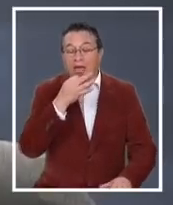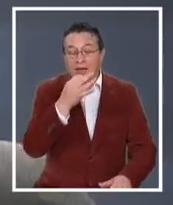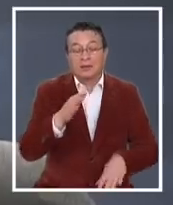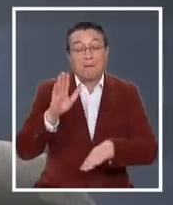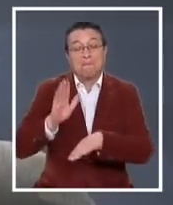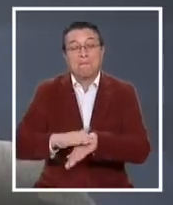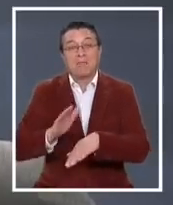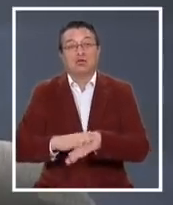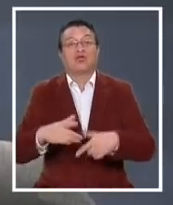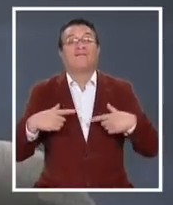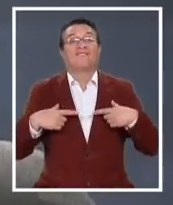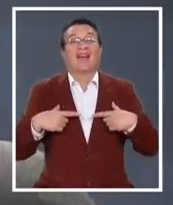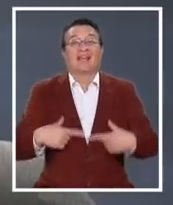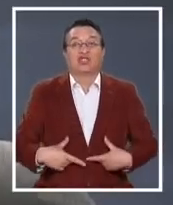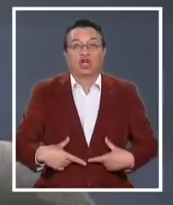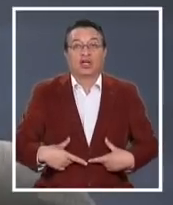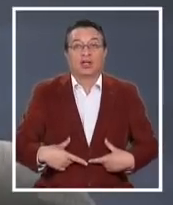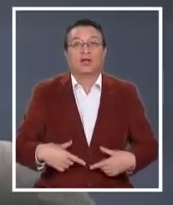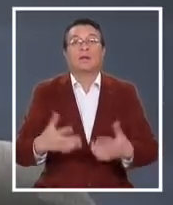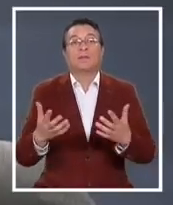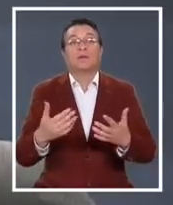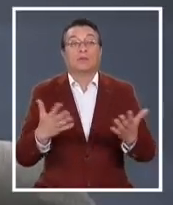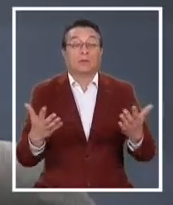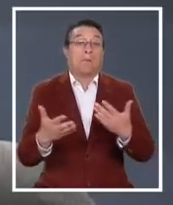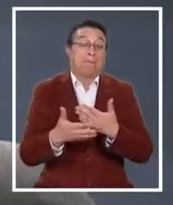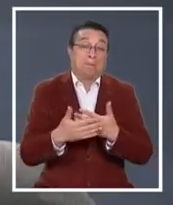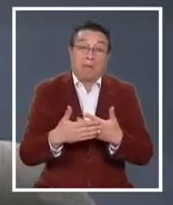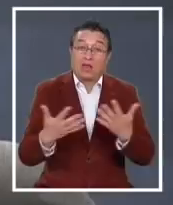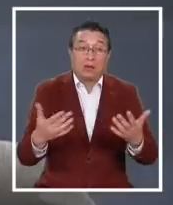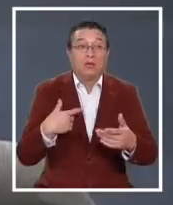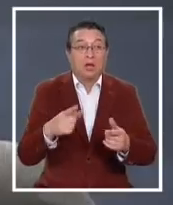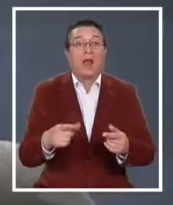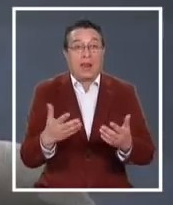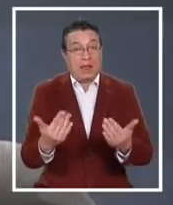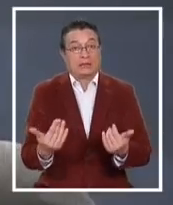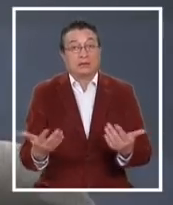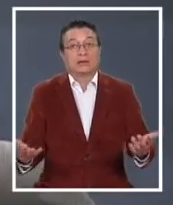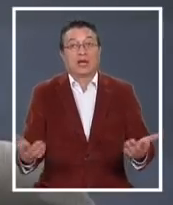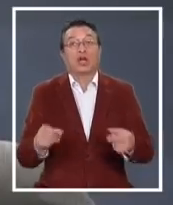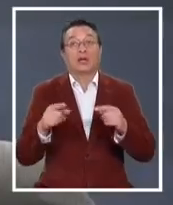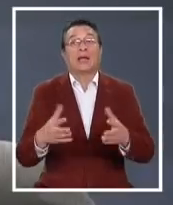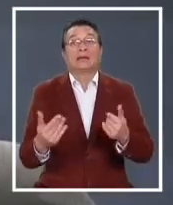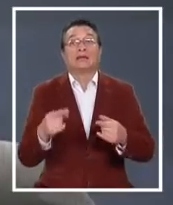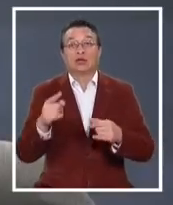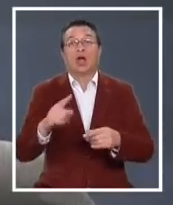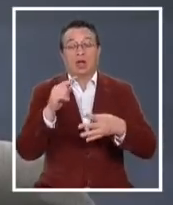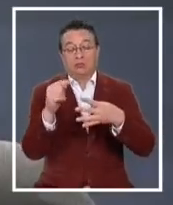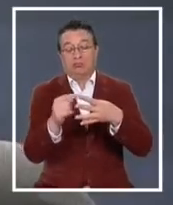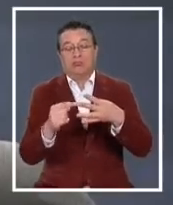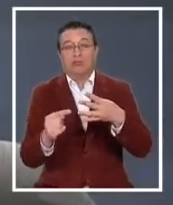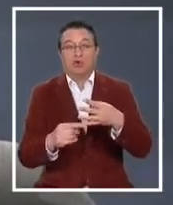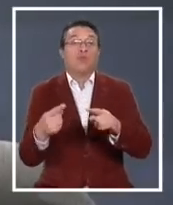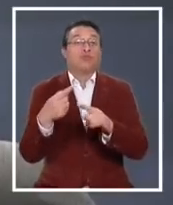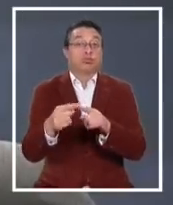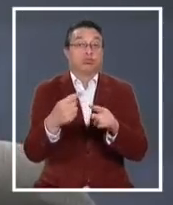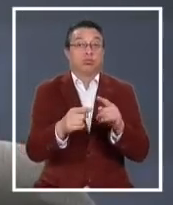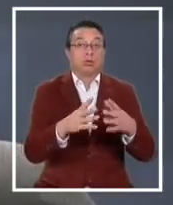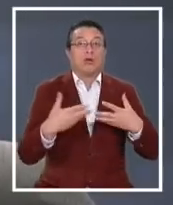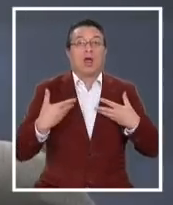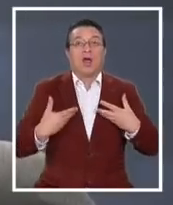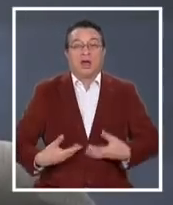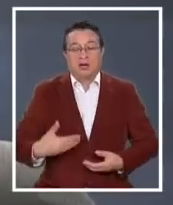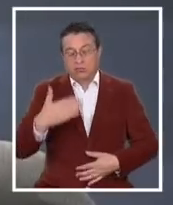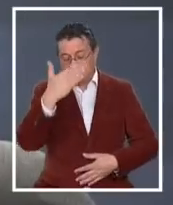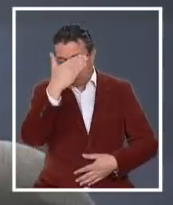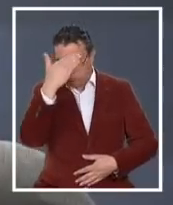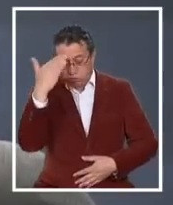los permisos de vacaciones, que por lo demás me van a perdonar, pero eran necesarios. Yo creo que en esta pandemia los factores son múltiples. Y el agotamiento,